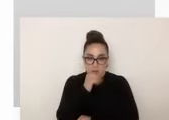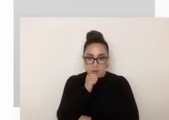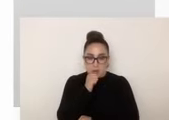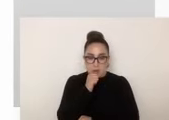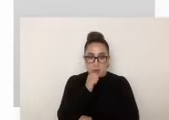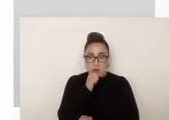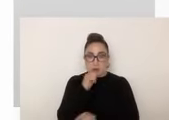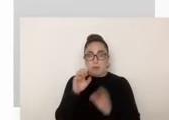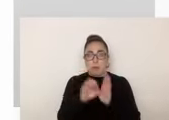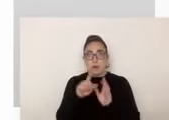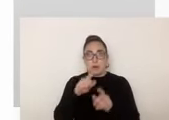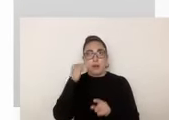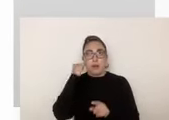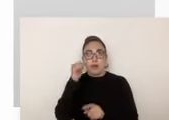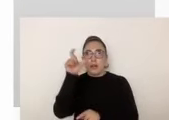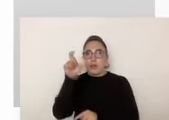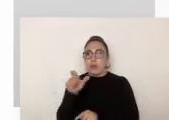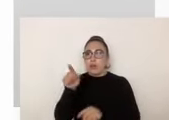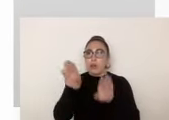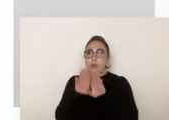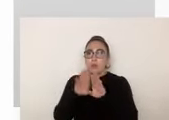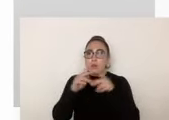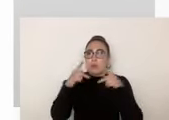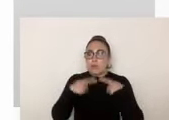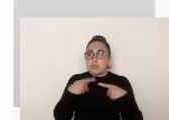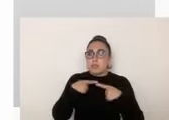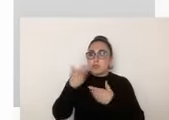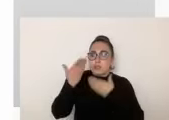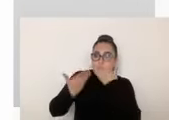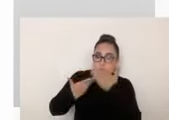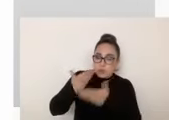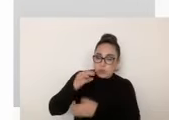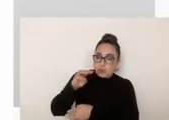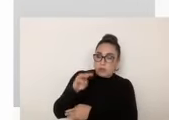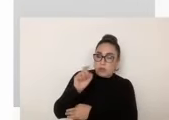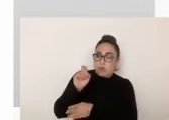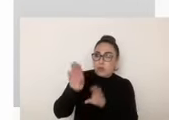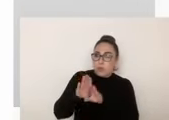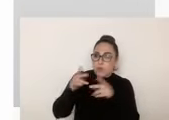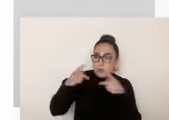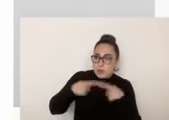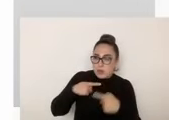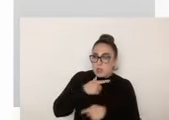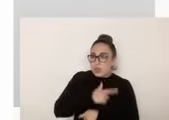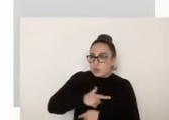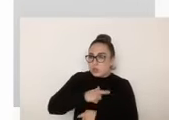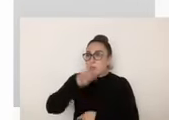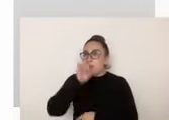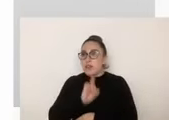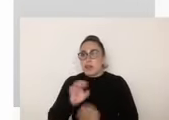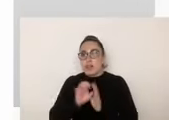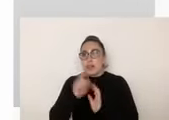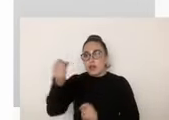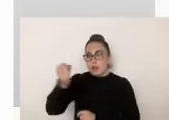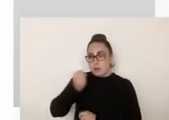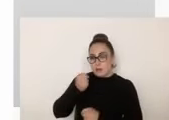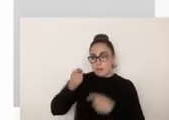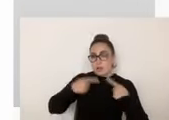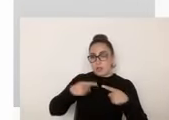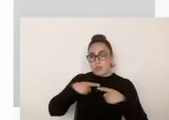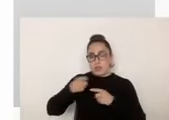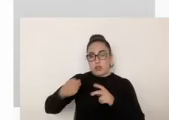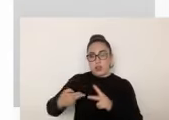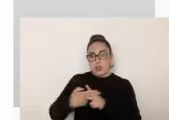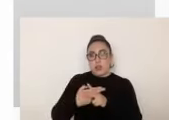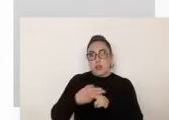del Metaphysique de Sitten, de la metafísica de las costumbres, del mentiroso, ¿no? Es decir, hay un asesino que viene un amigo, le abro la puerta y me dice,